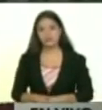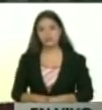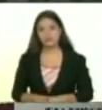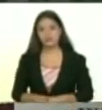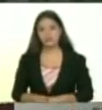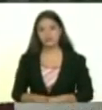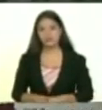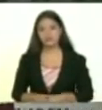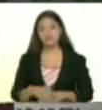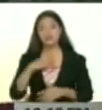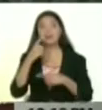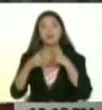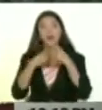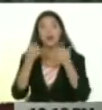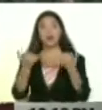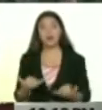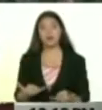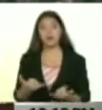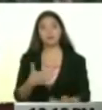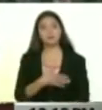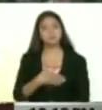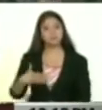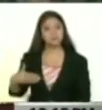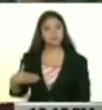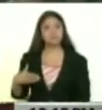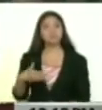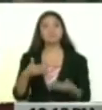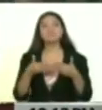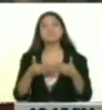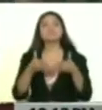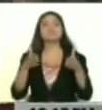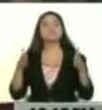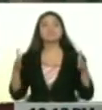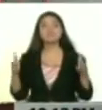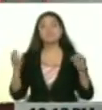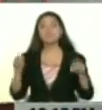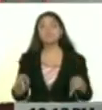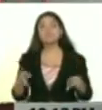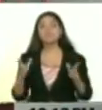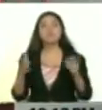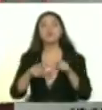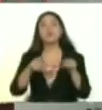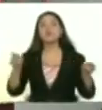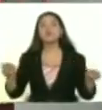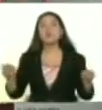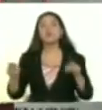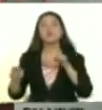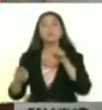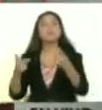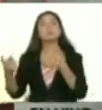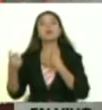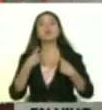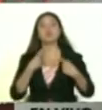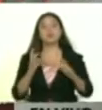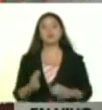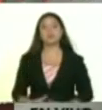Con estas declaraciones quisiera entonces abrir la posibilidad para que ustedes realicen sus preguntas.